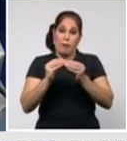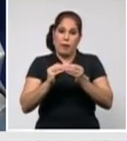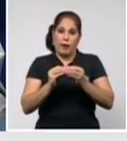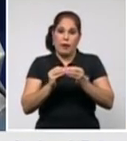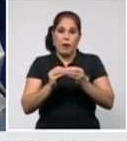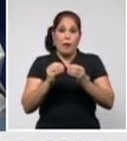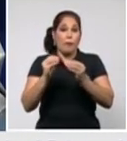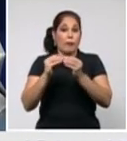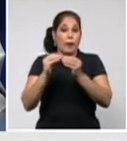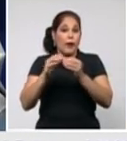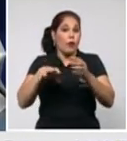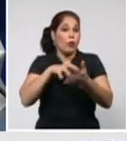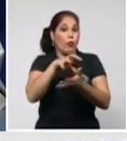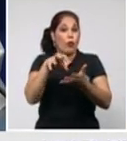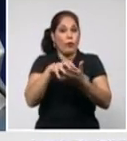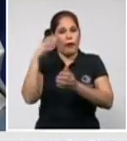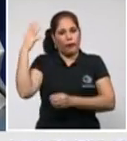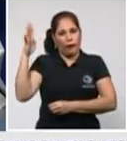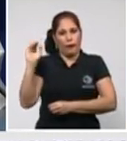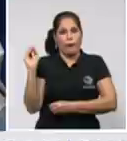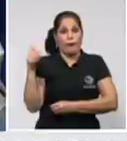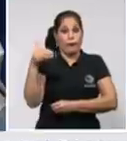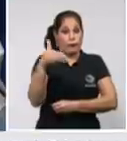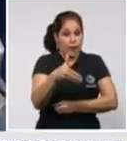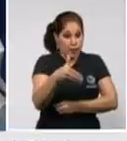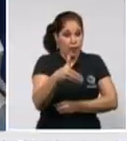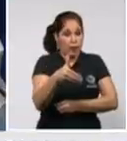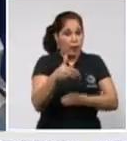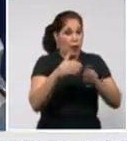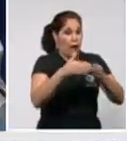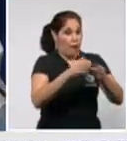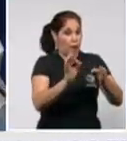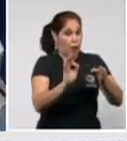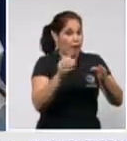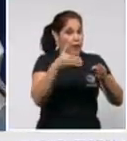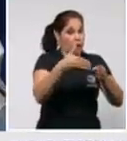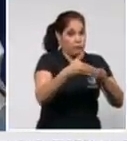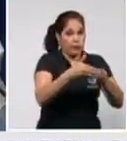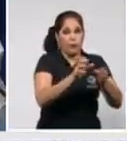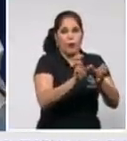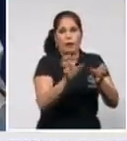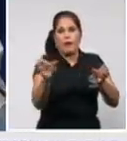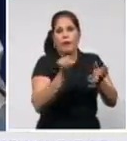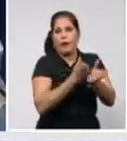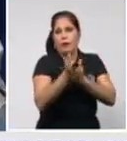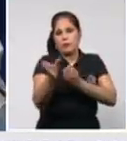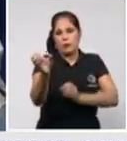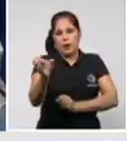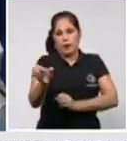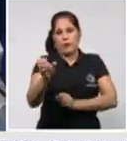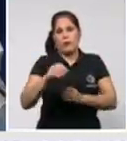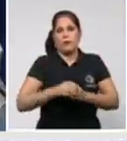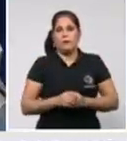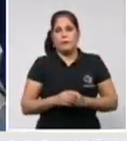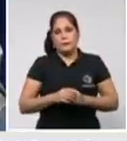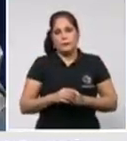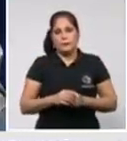que ver ni con su provincia ni con nuestro país. Regresó ya incubando la enfermedad.